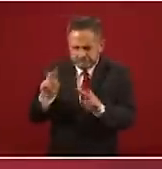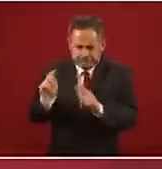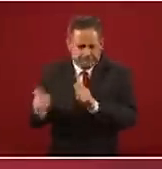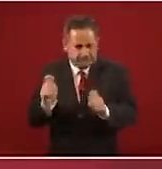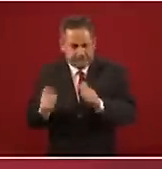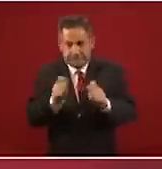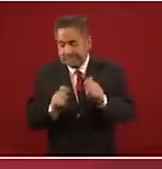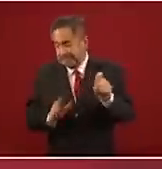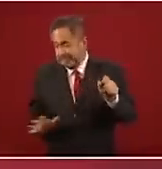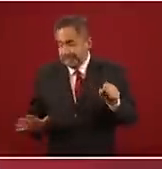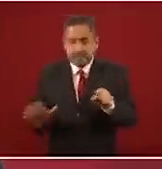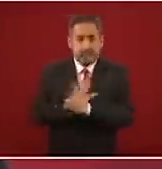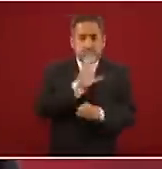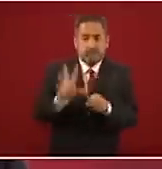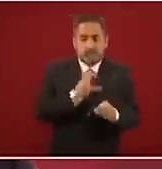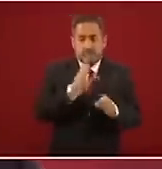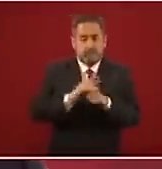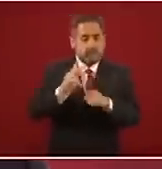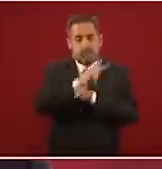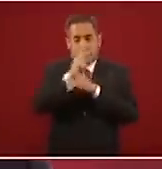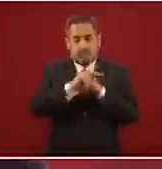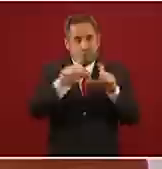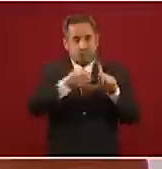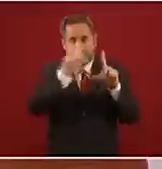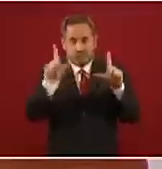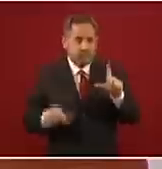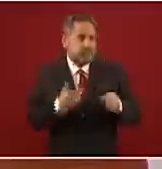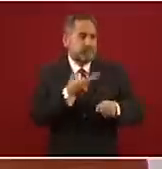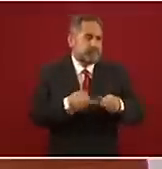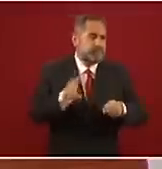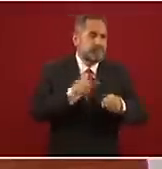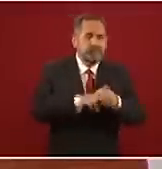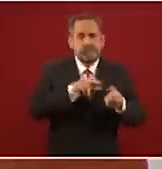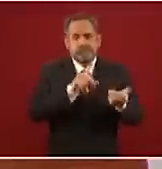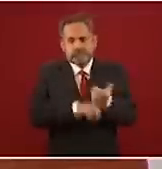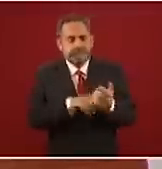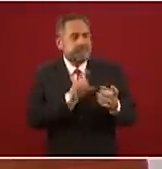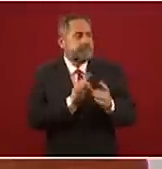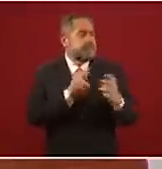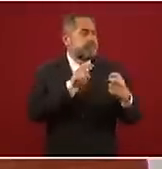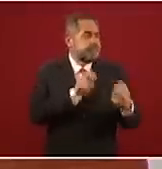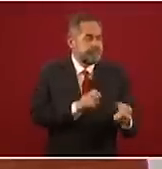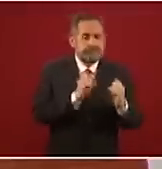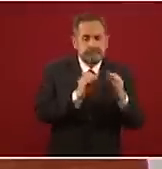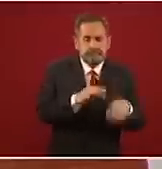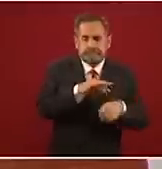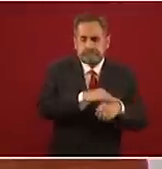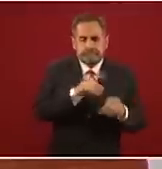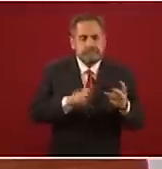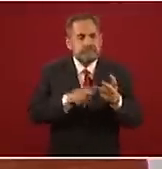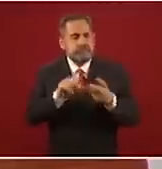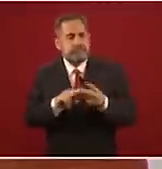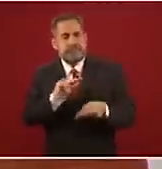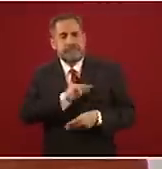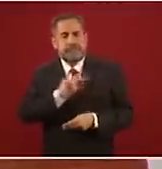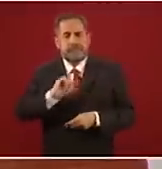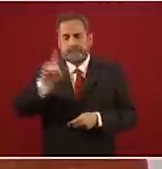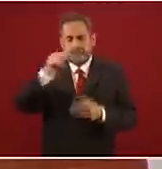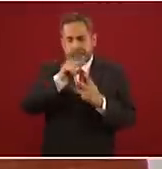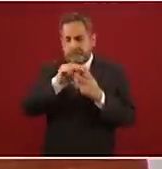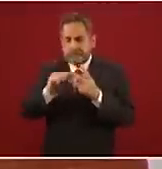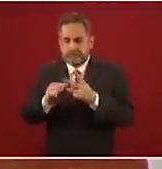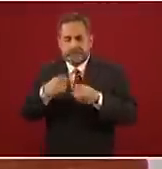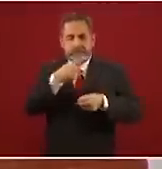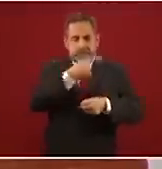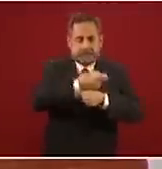y ancho de todo el país en nuestras unidades clínicas de primer nivel, de segundo nivel y de tercer nivel.